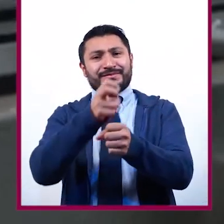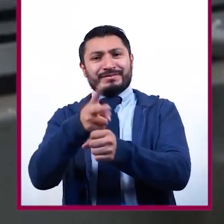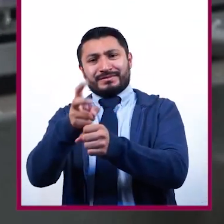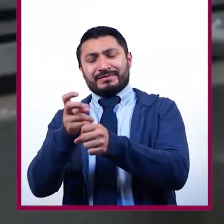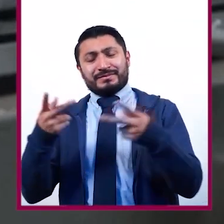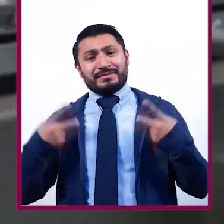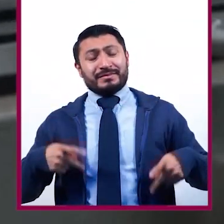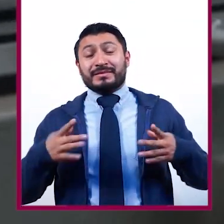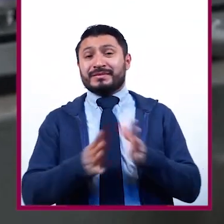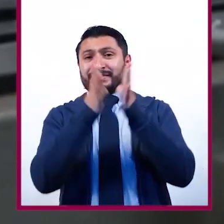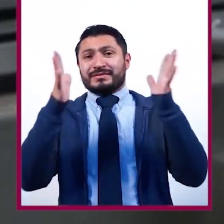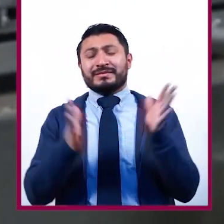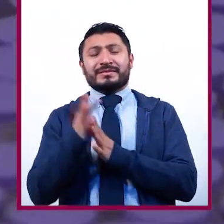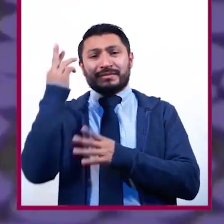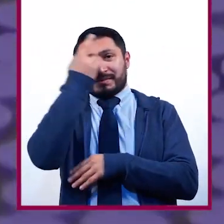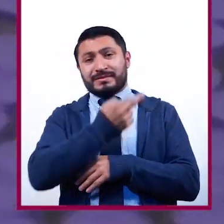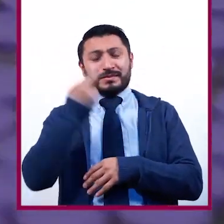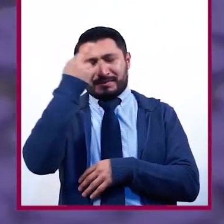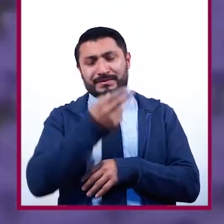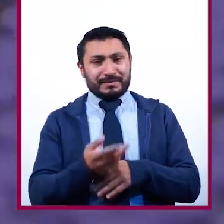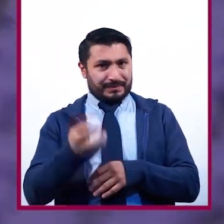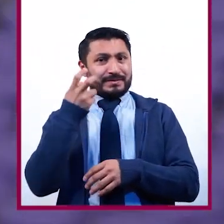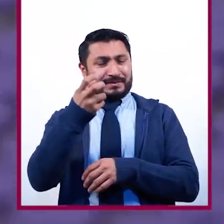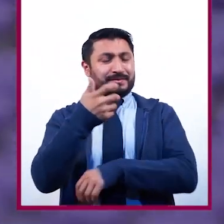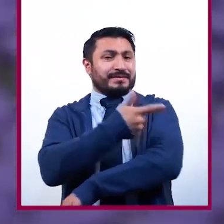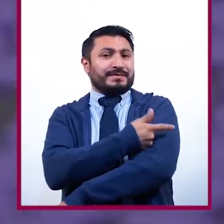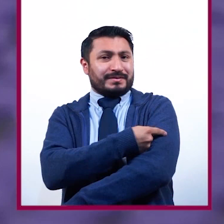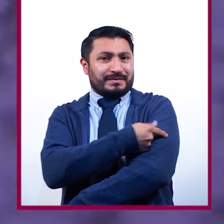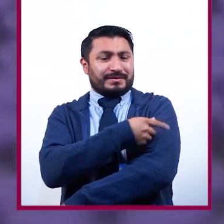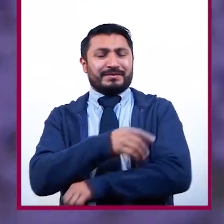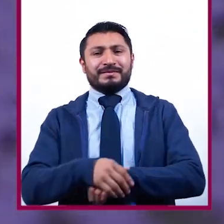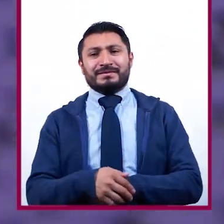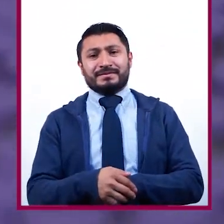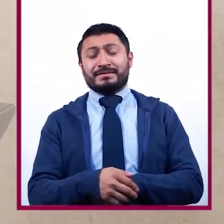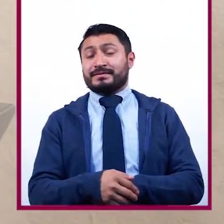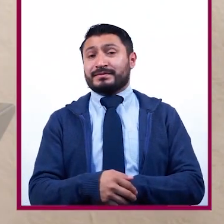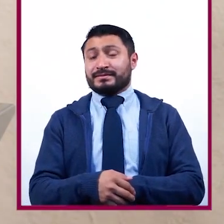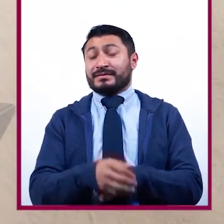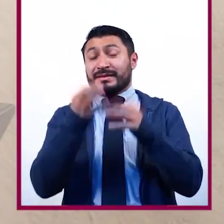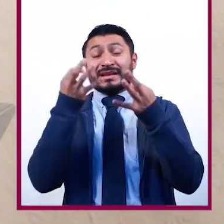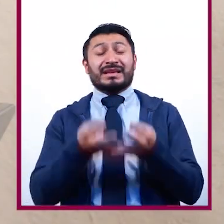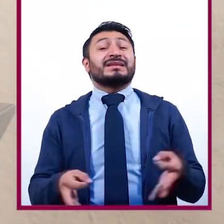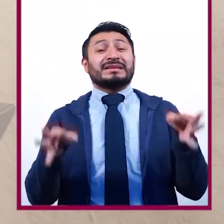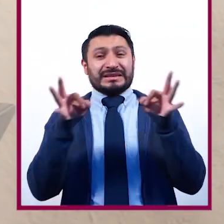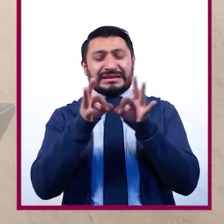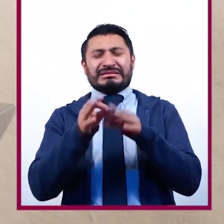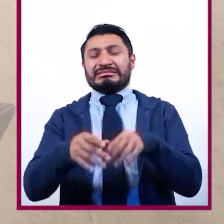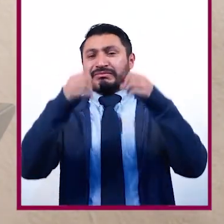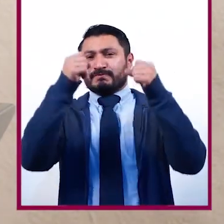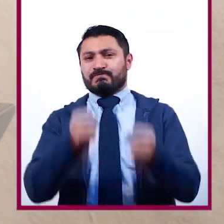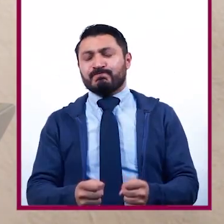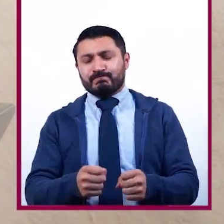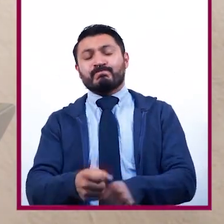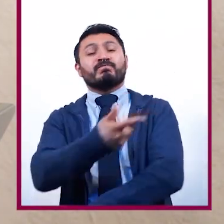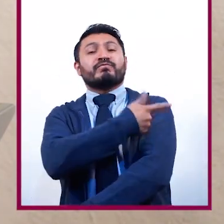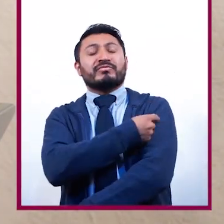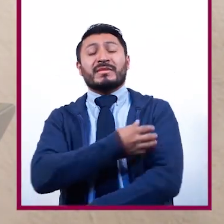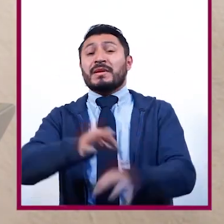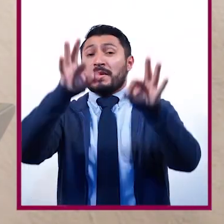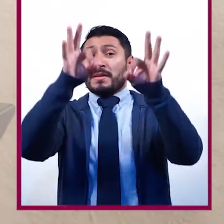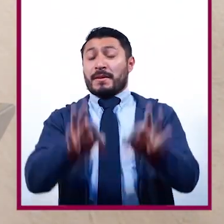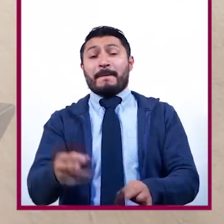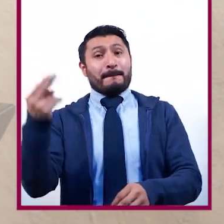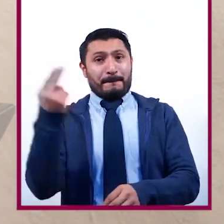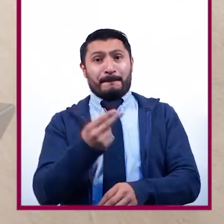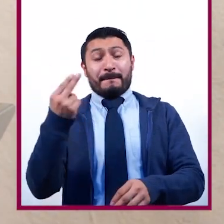otros desarrolladores a participar en la revisión y evaluación de estas vacunas. Es de vital importancia asegurar el